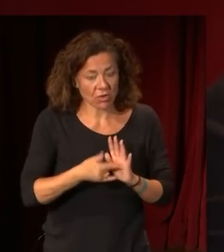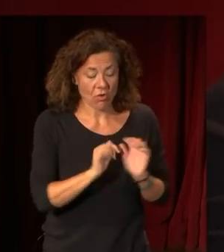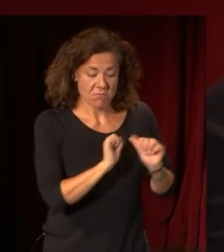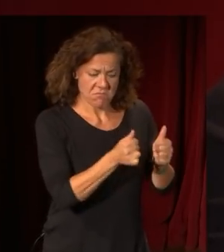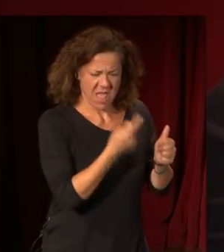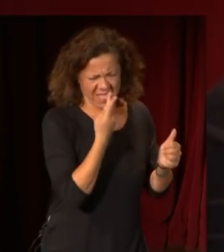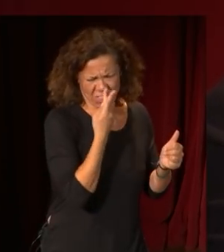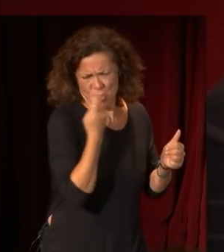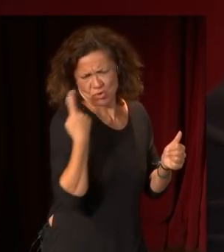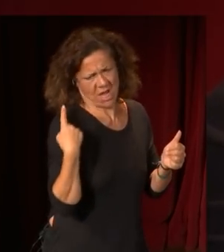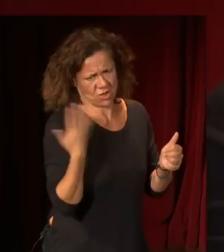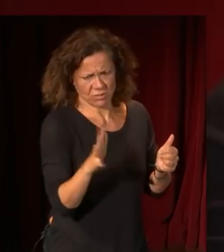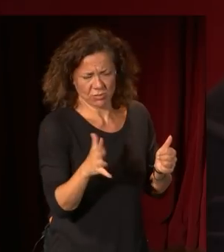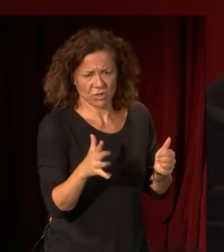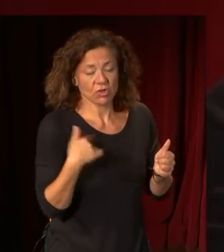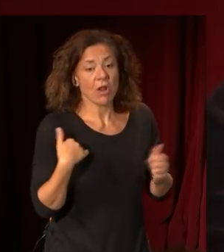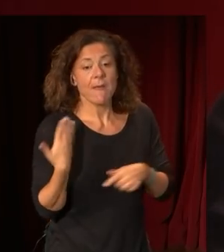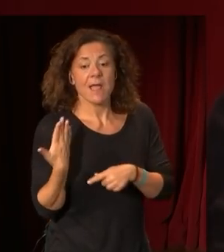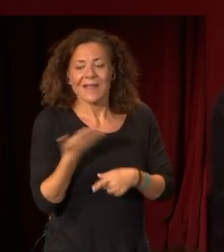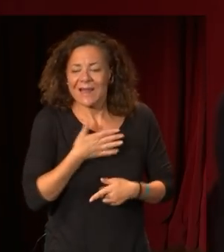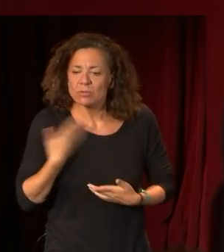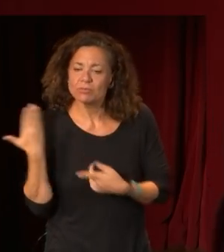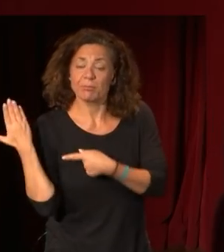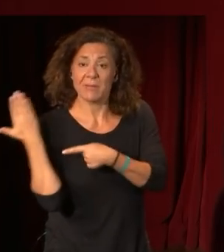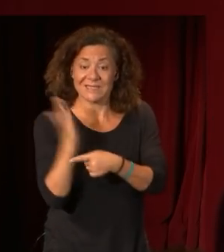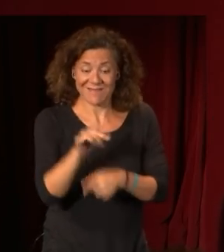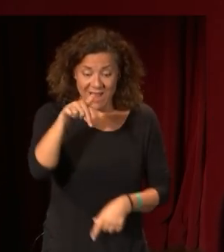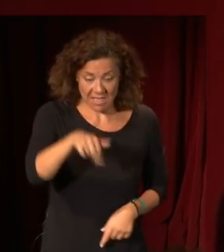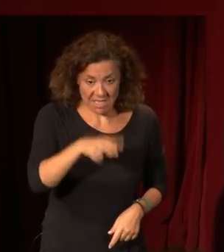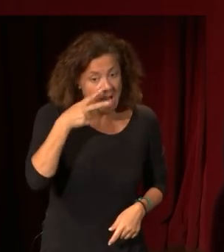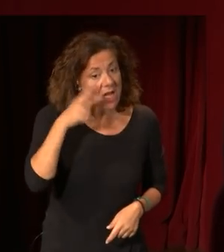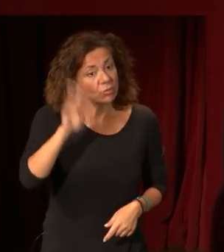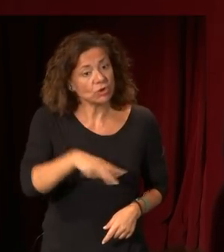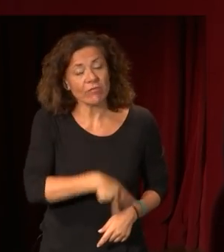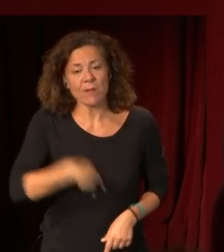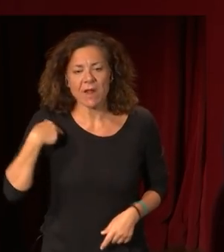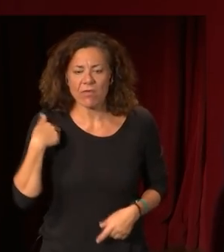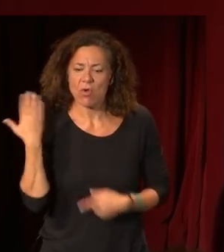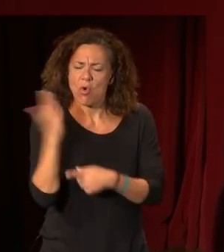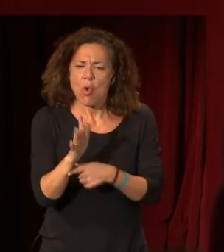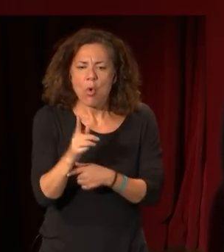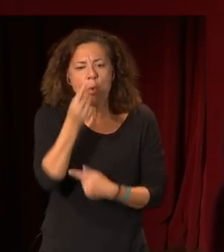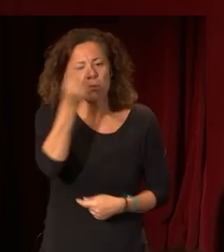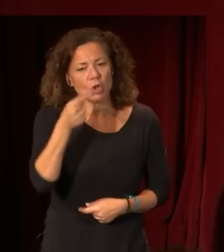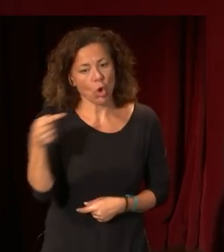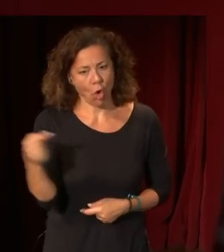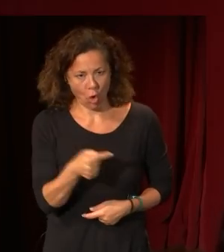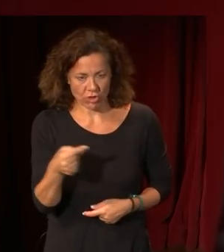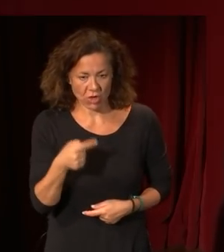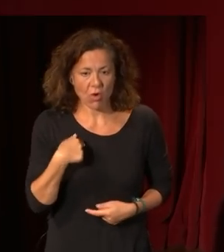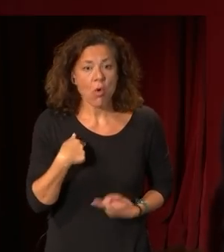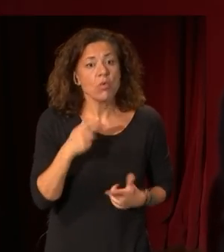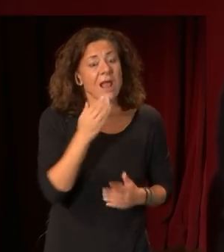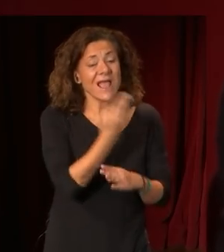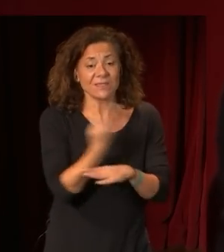unos dos años con la apuesta de presentar por primera vez en el museo del prado' la figura de un pintor gótico una exposición monográfica